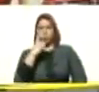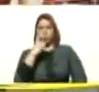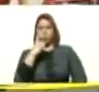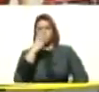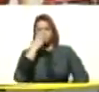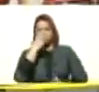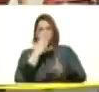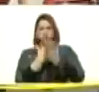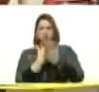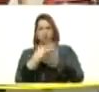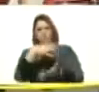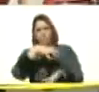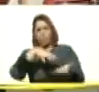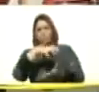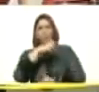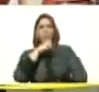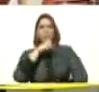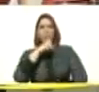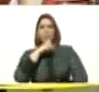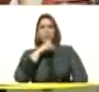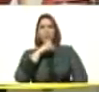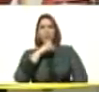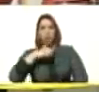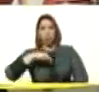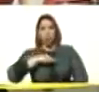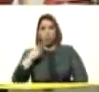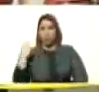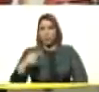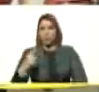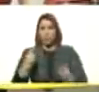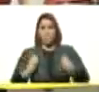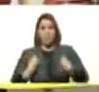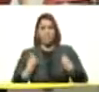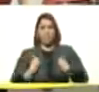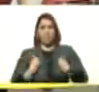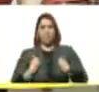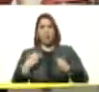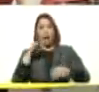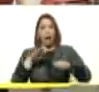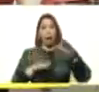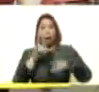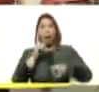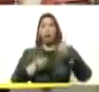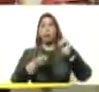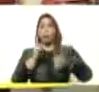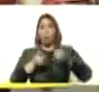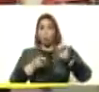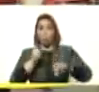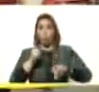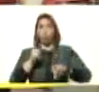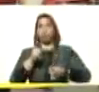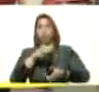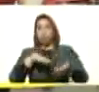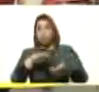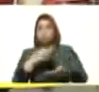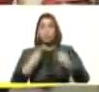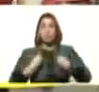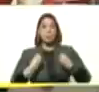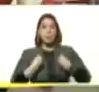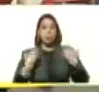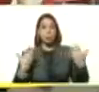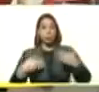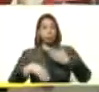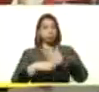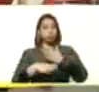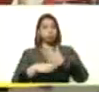frente a circunstancias difíciles que hemos tenido que vivir y que aún en algunos casos estamos viviendo.